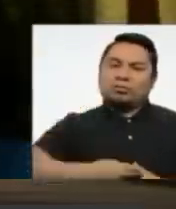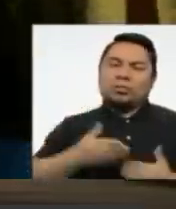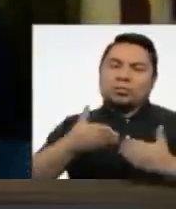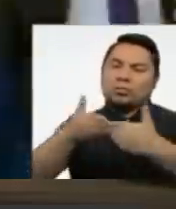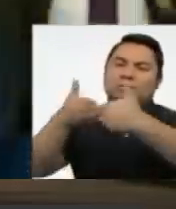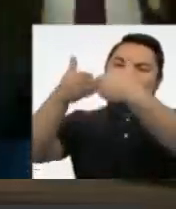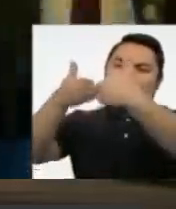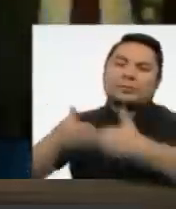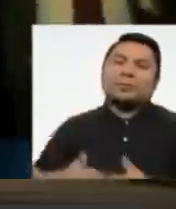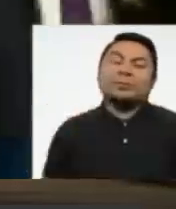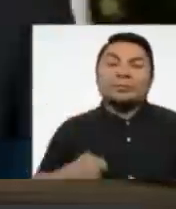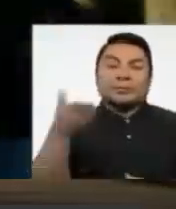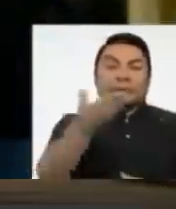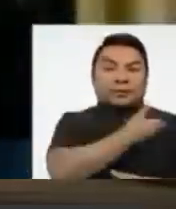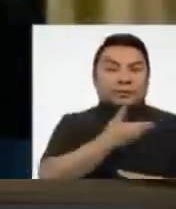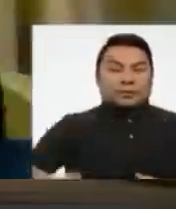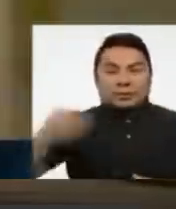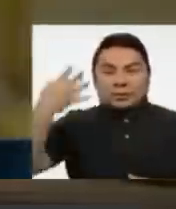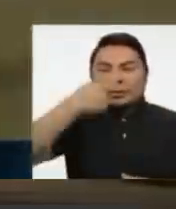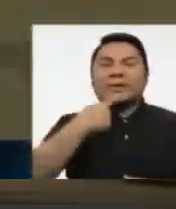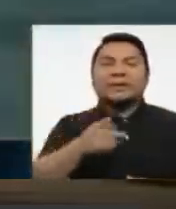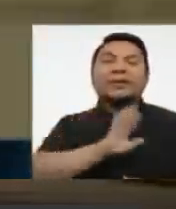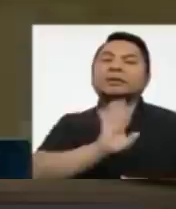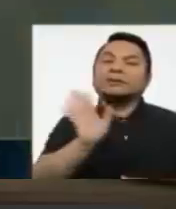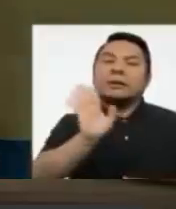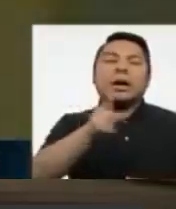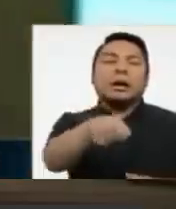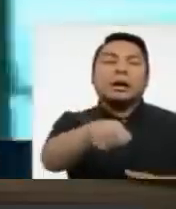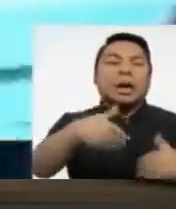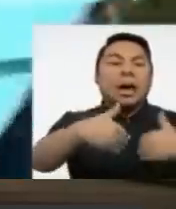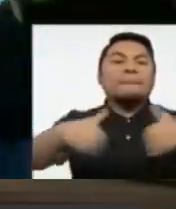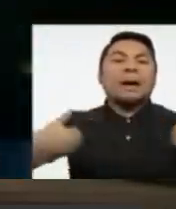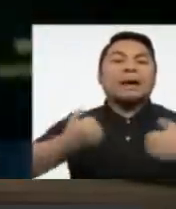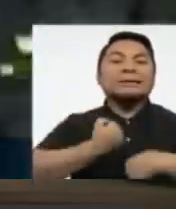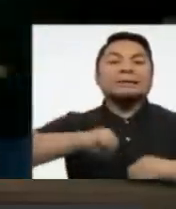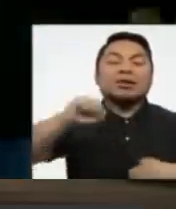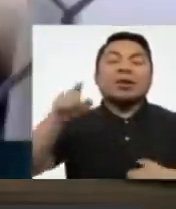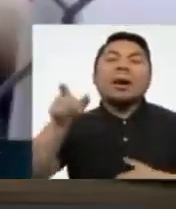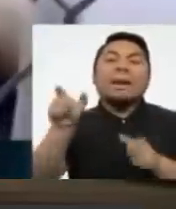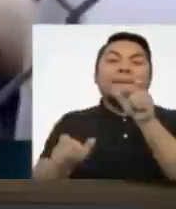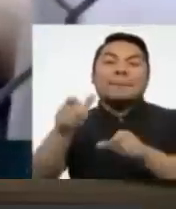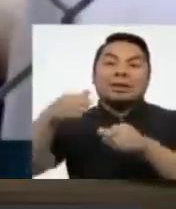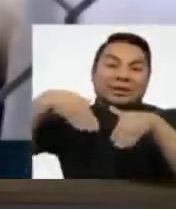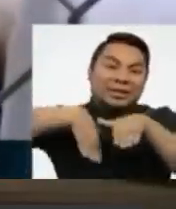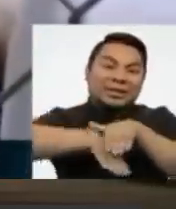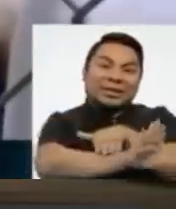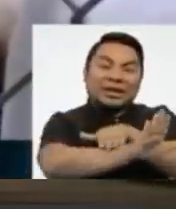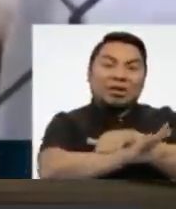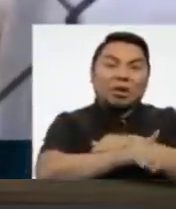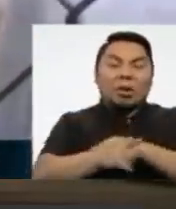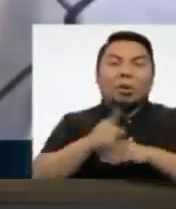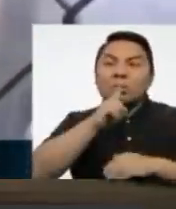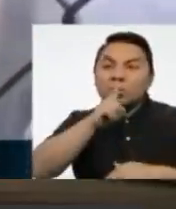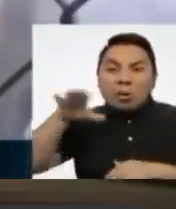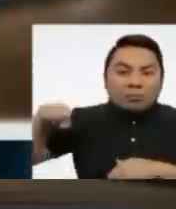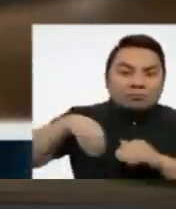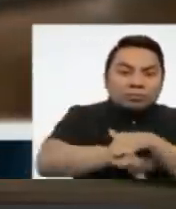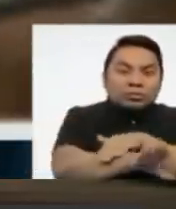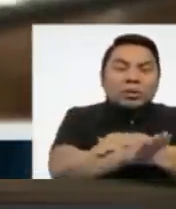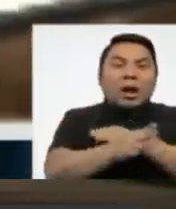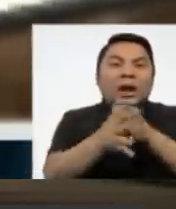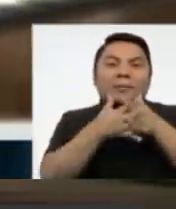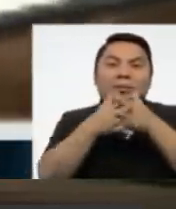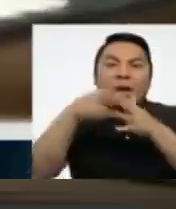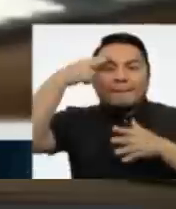Teherán de maniobras peligrosas en el mar cuando, según Washington, 11 botes rápidos iraníes navegaron alrededor de barcos estadounidenses